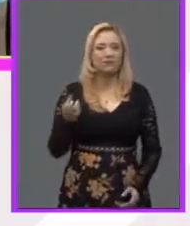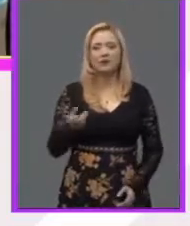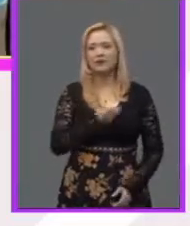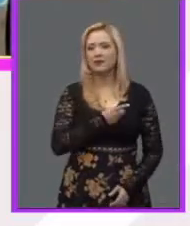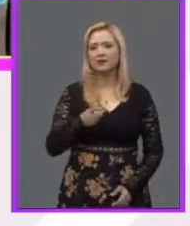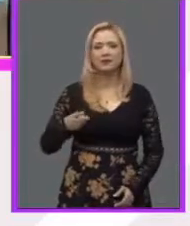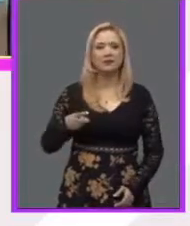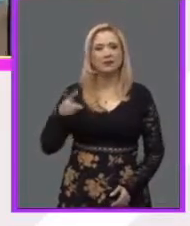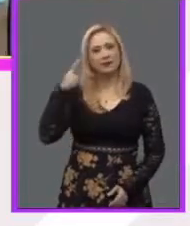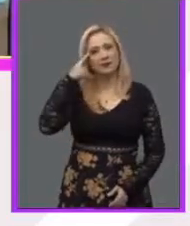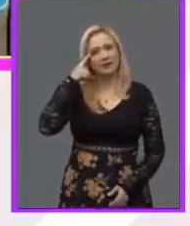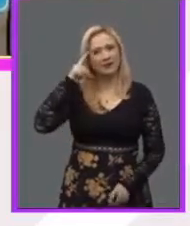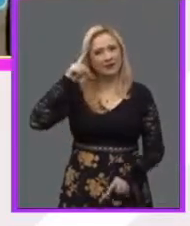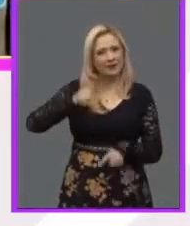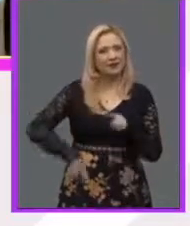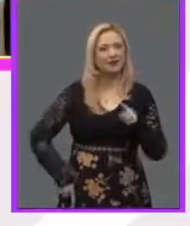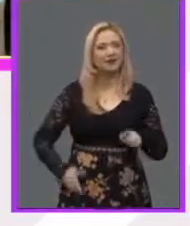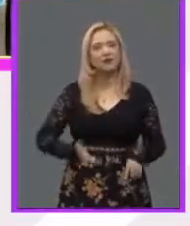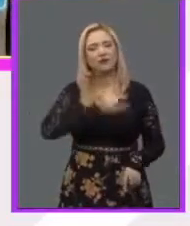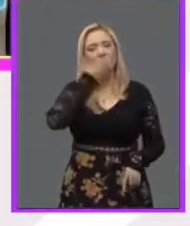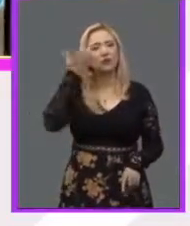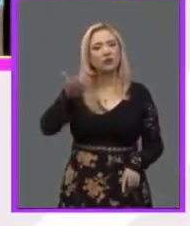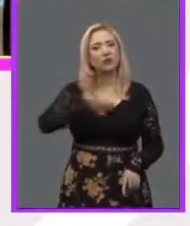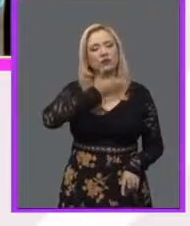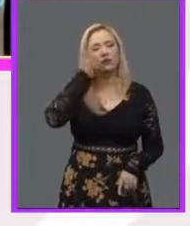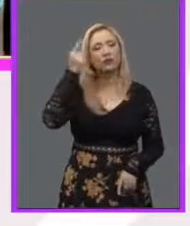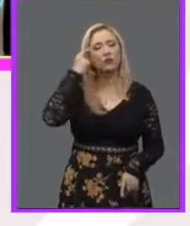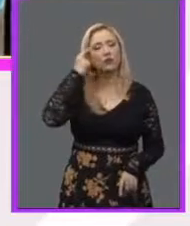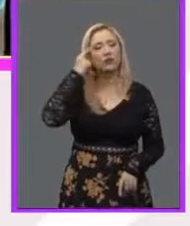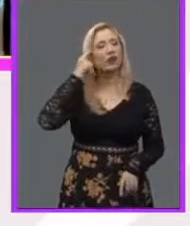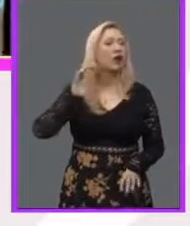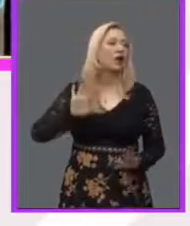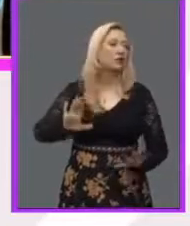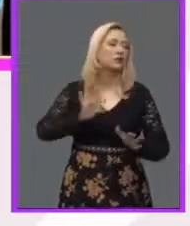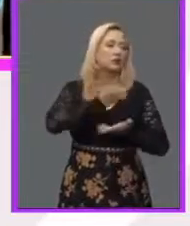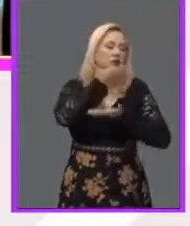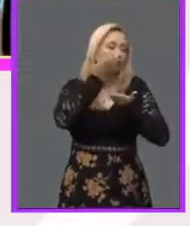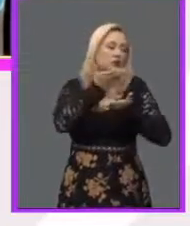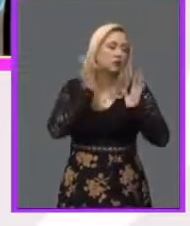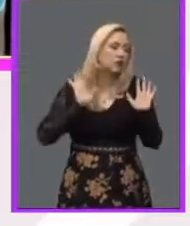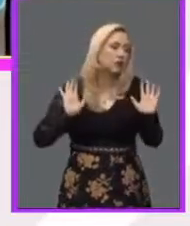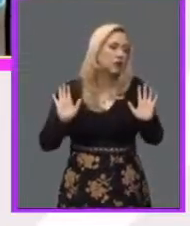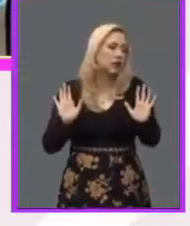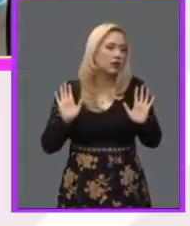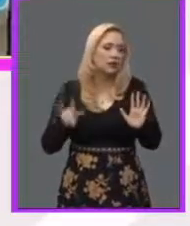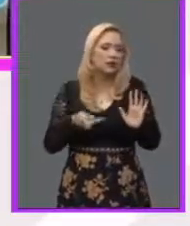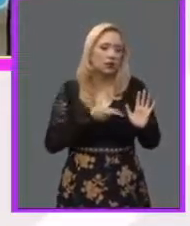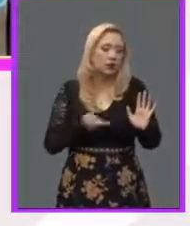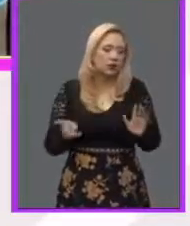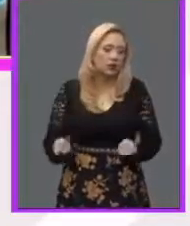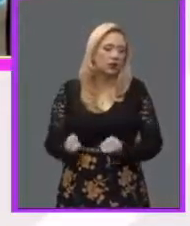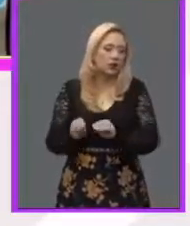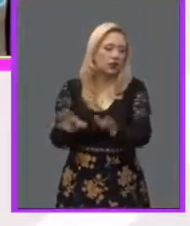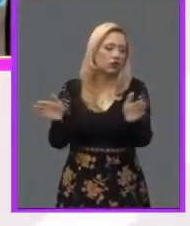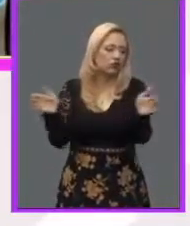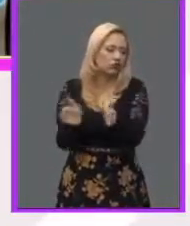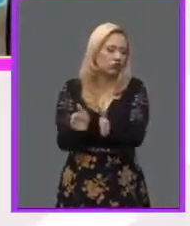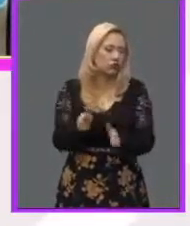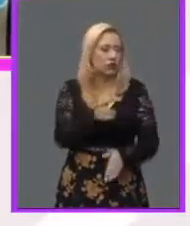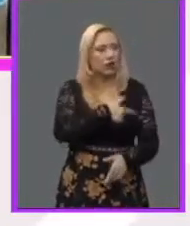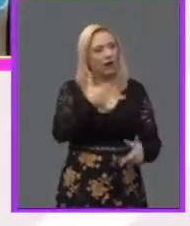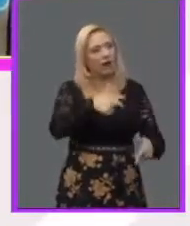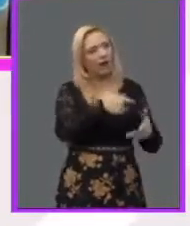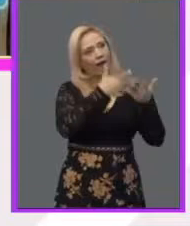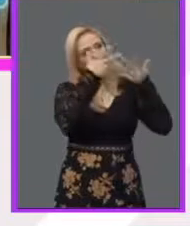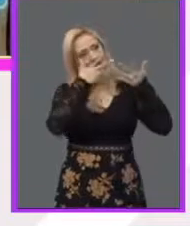las tenemos muy arraigadas. O sea, evidentemente nadie nace con análisis sobre vivienda, sociedad, racismo, y etcétera. Y son cosas que normalizamos, o